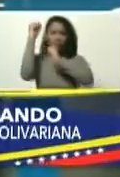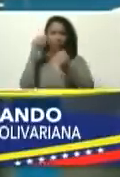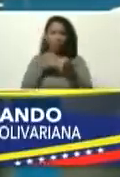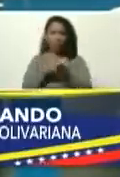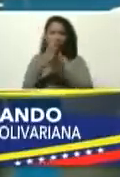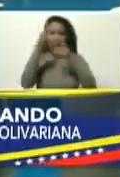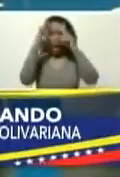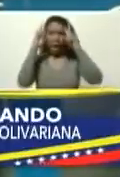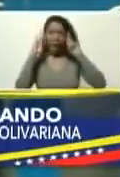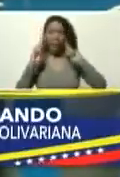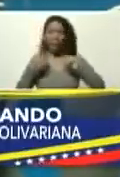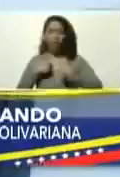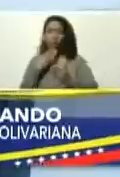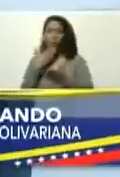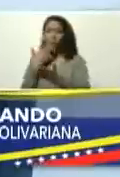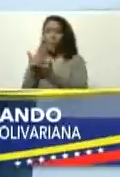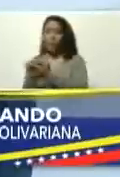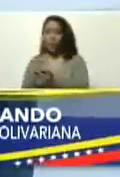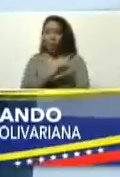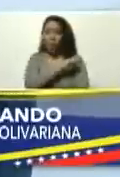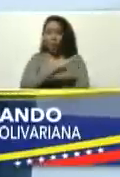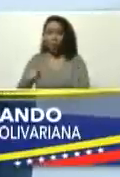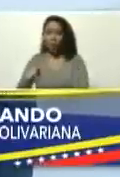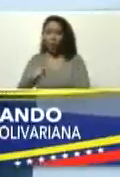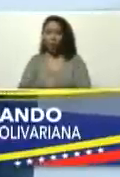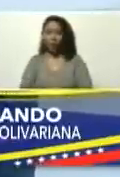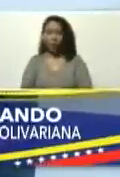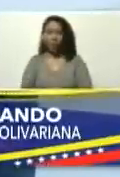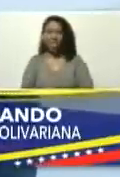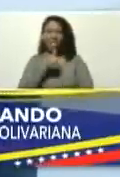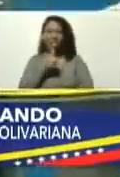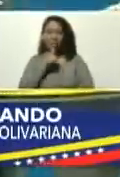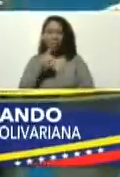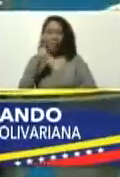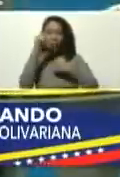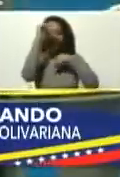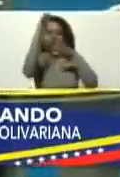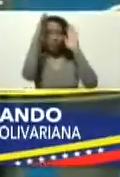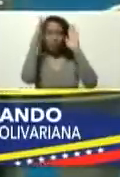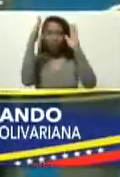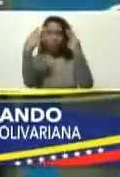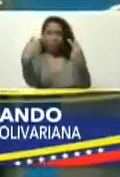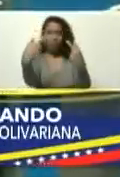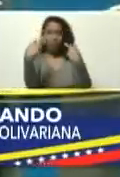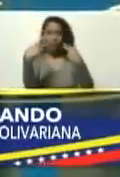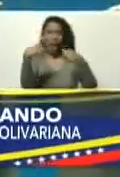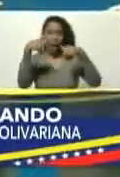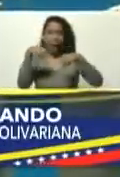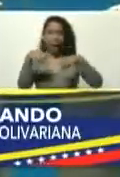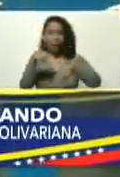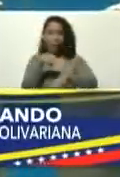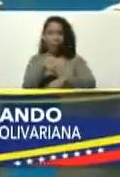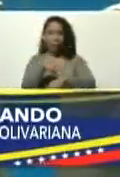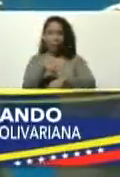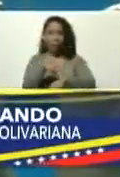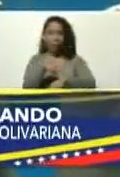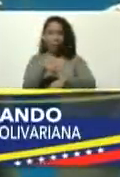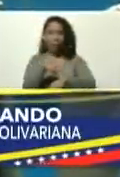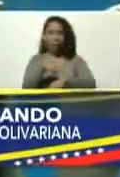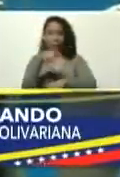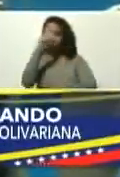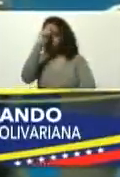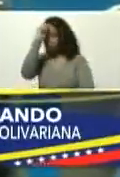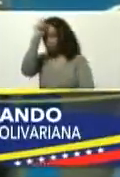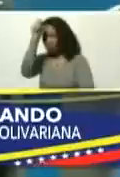Y pido y ordeno a quienes me escuchan que a partir de este momento